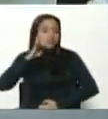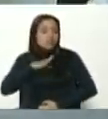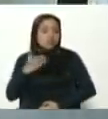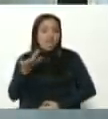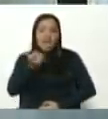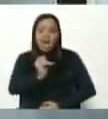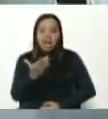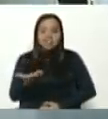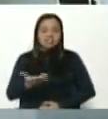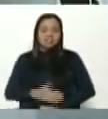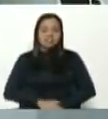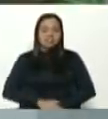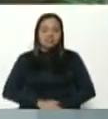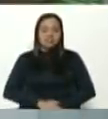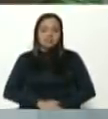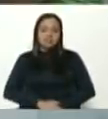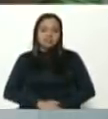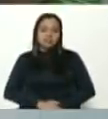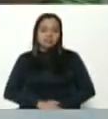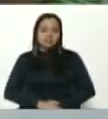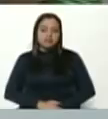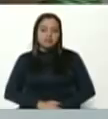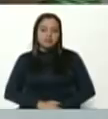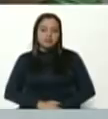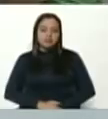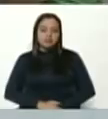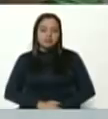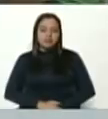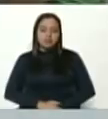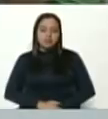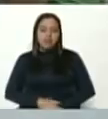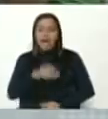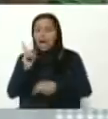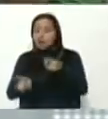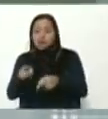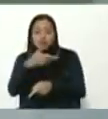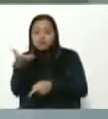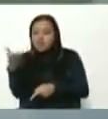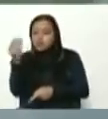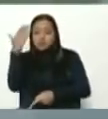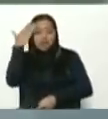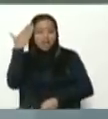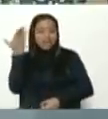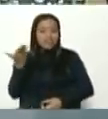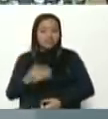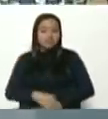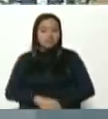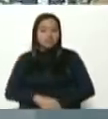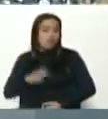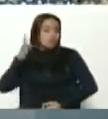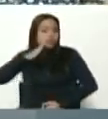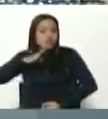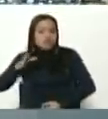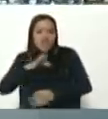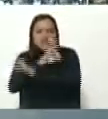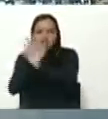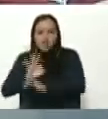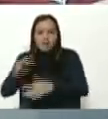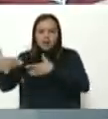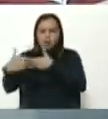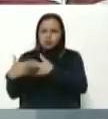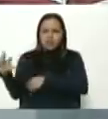que ustedes ni se imaginan. Hay cosas que ustedes ni se imaginan. Sucias, muy sucias que le hacen a